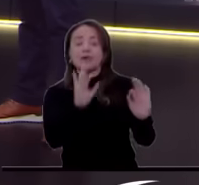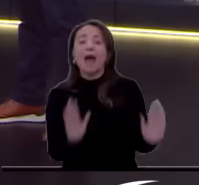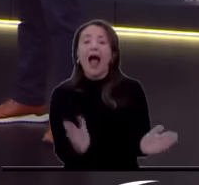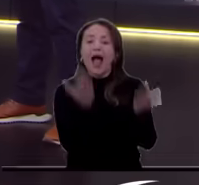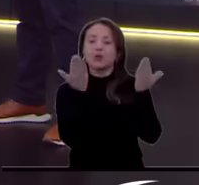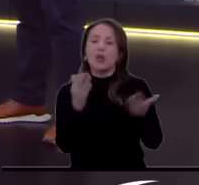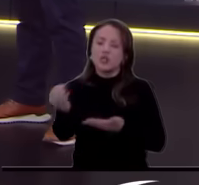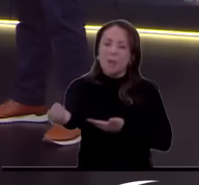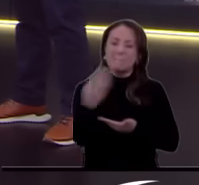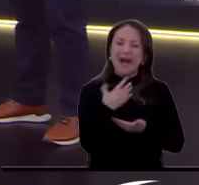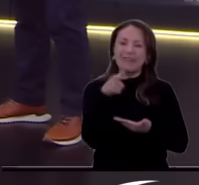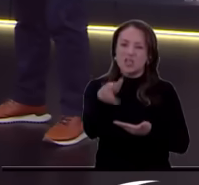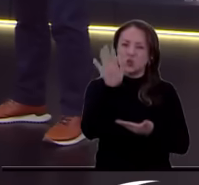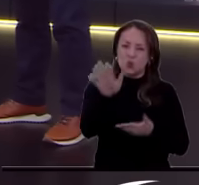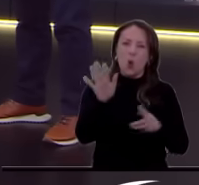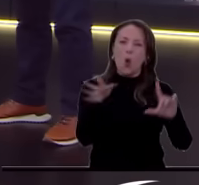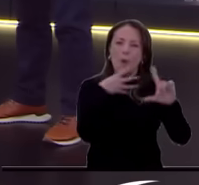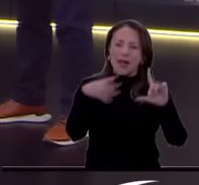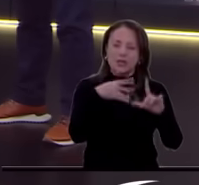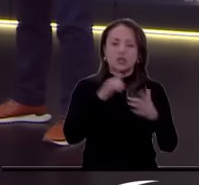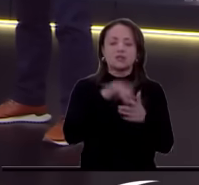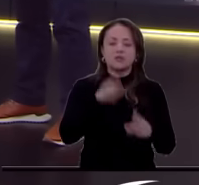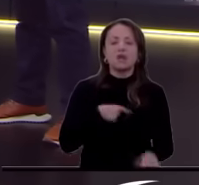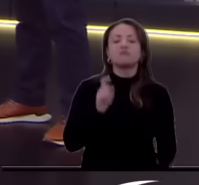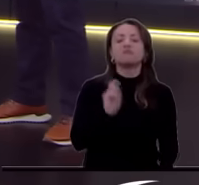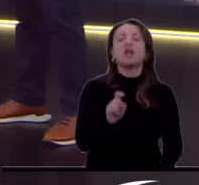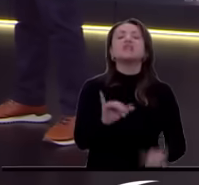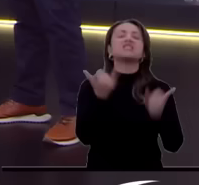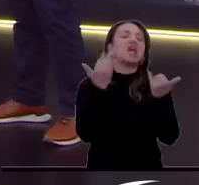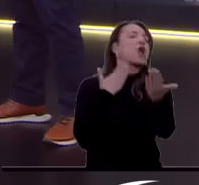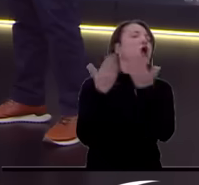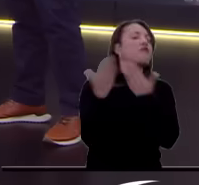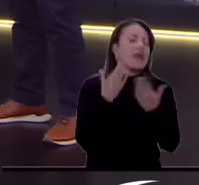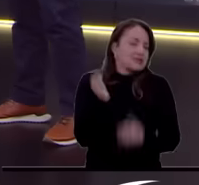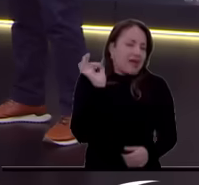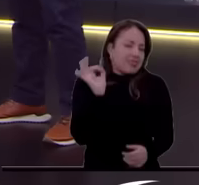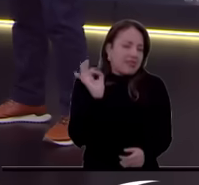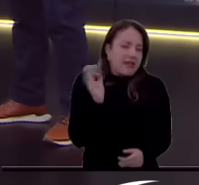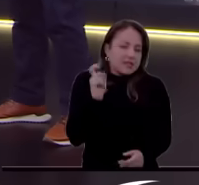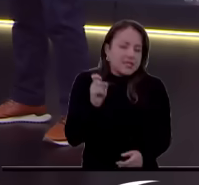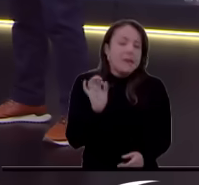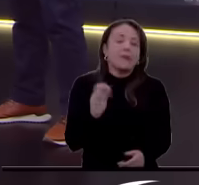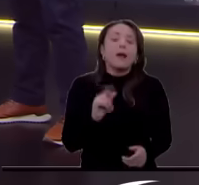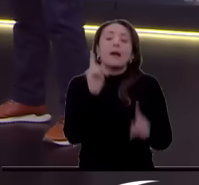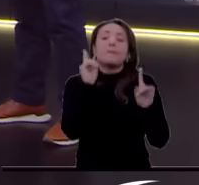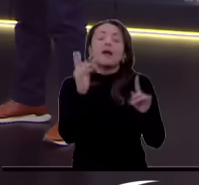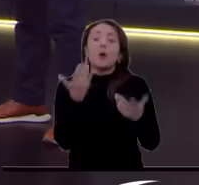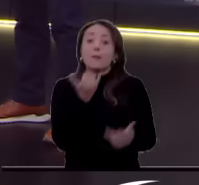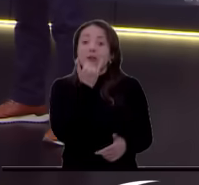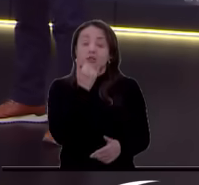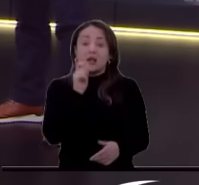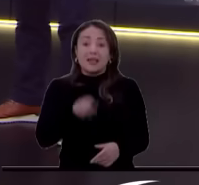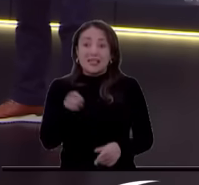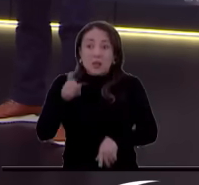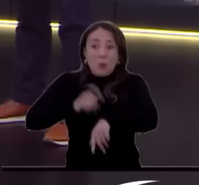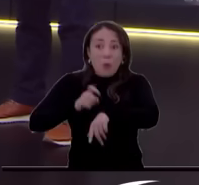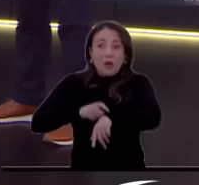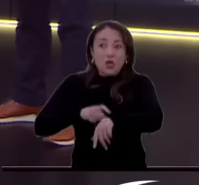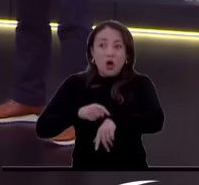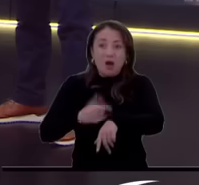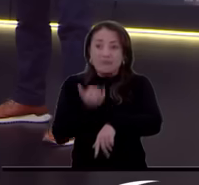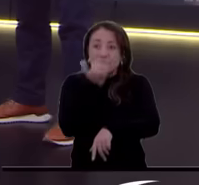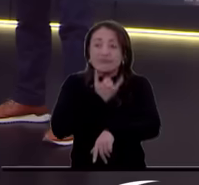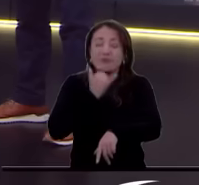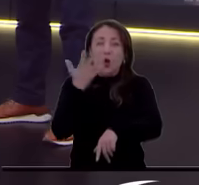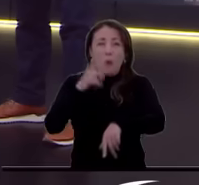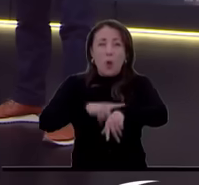nos manda ese proveedor y pues le decimos que sí y así es como debe ser habitualmente las personas que a la hora en que ocurrió la falla que fue más o menos a la 1